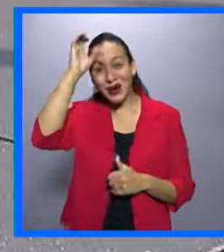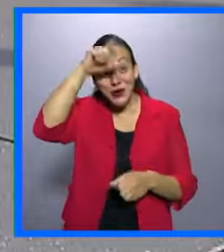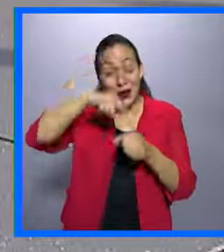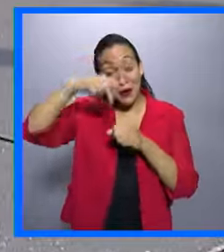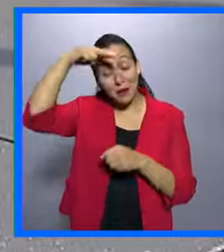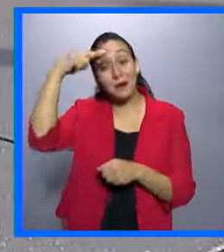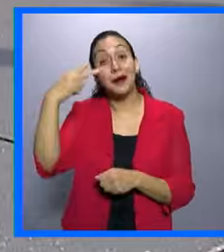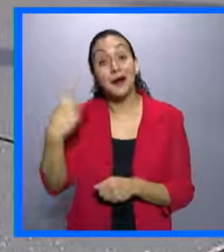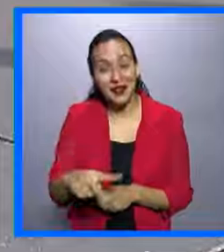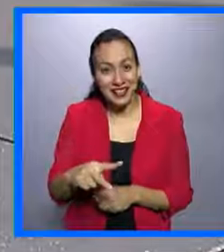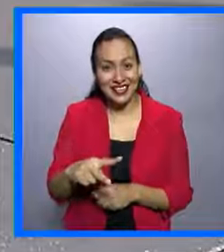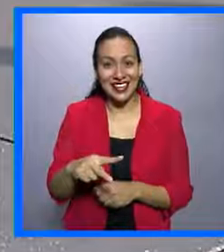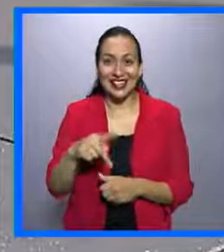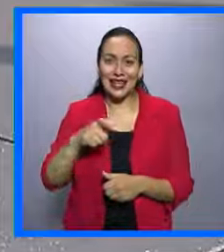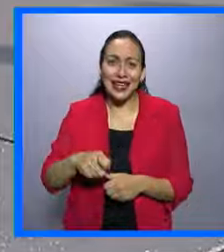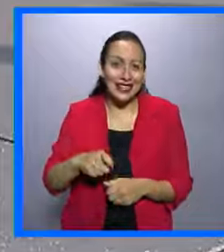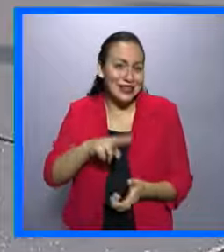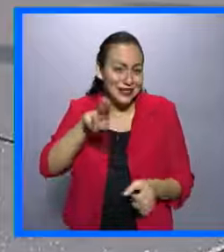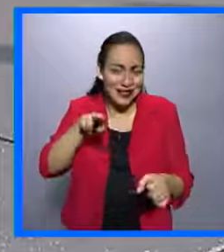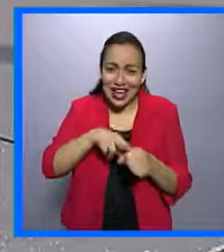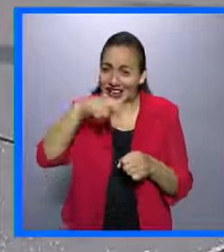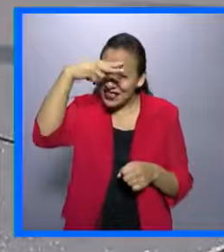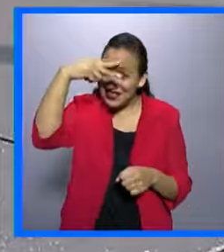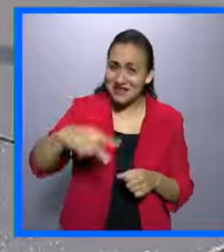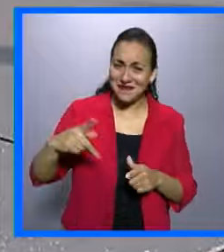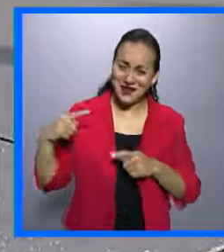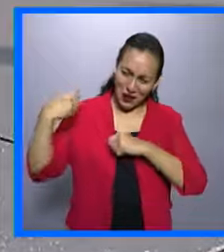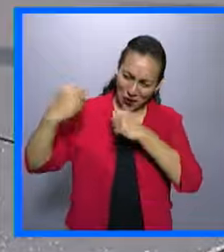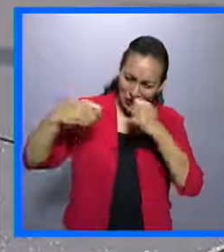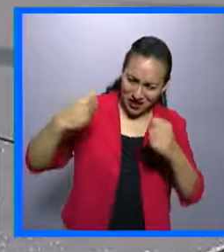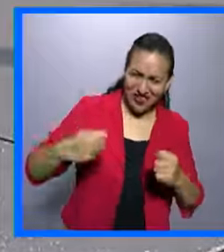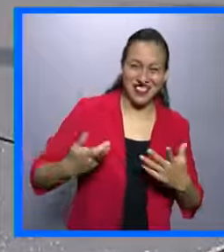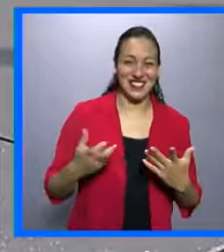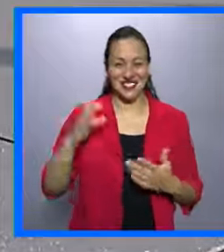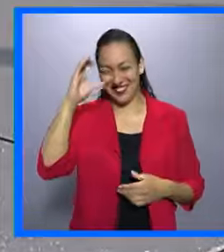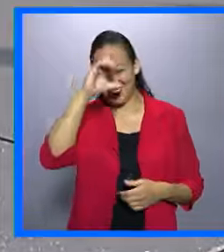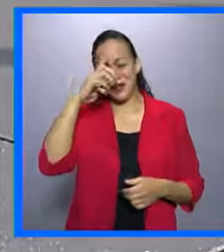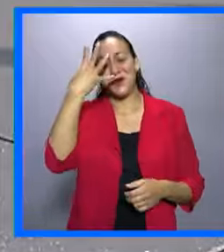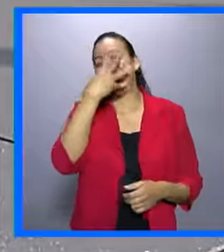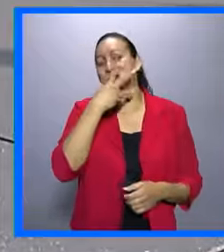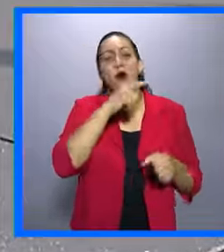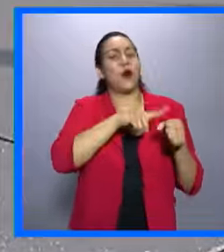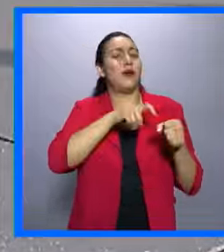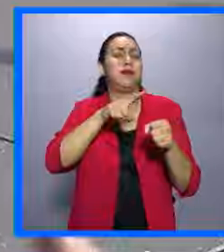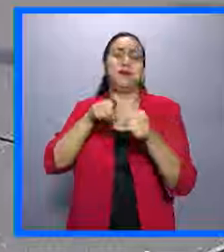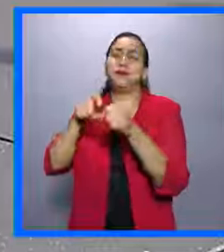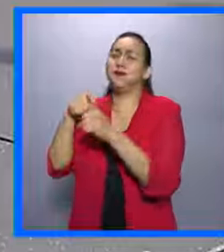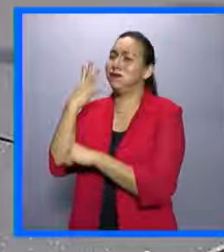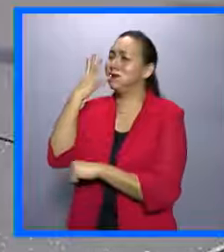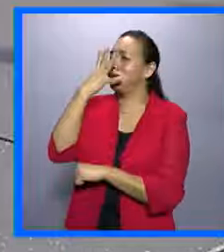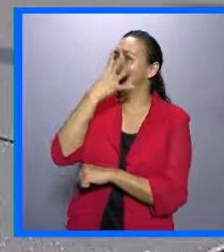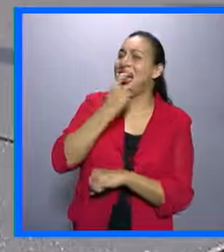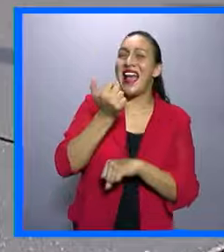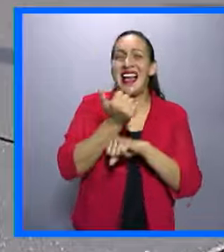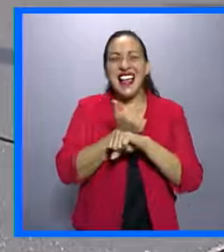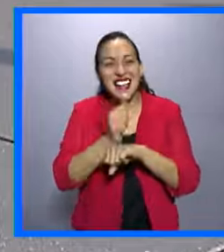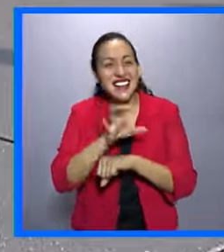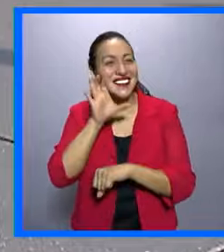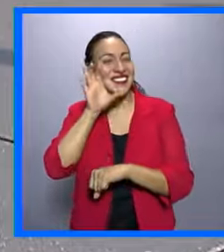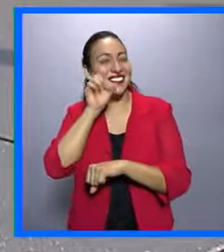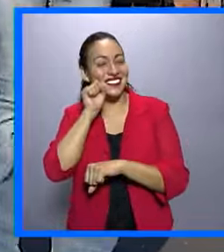este corazón popular de un México ancestral precioso, de colores y muy